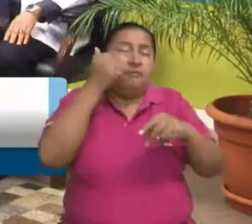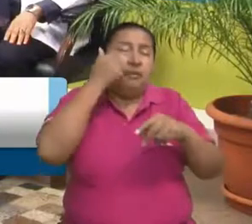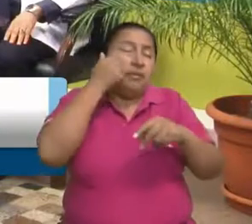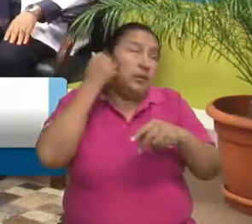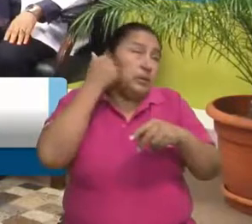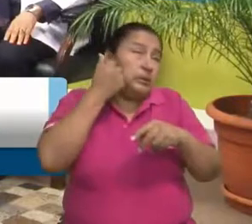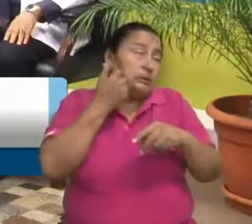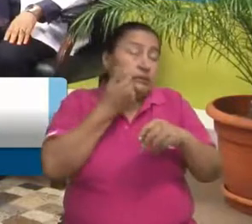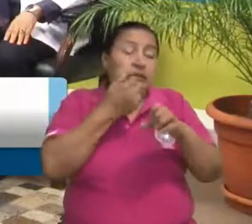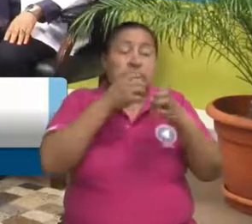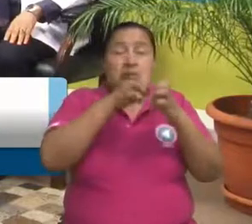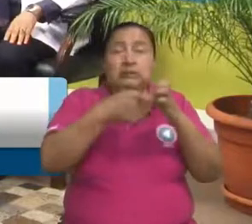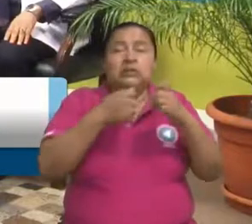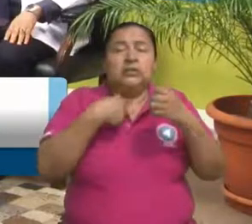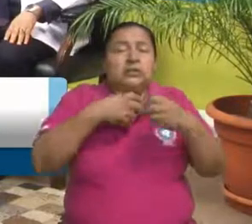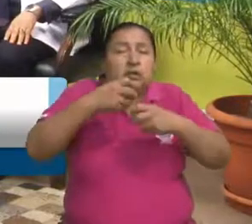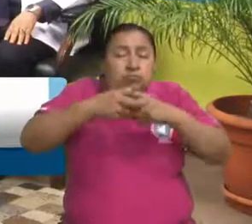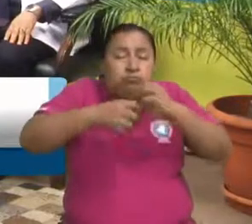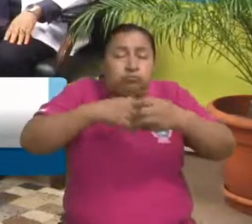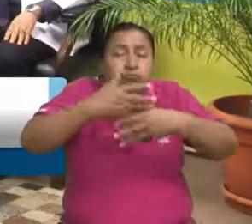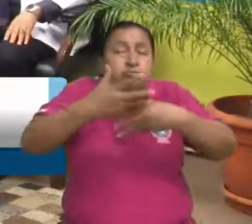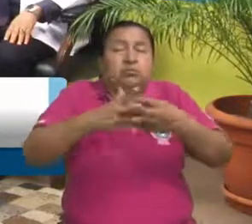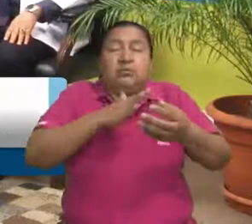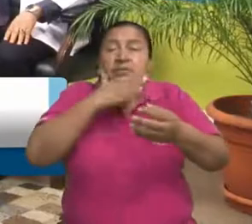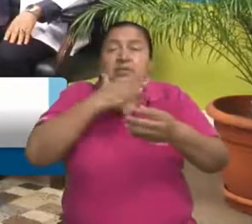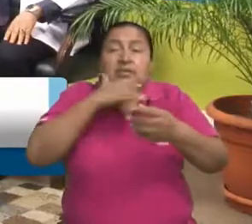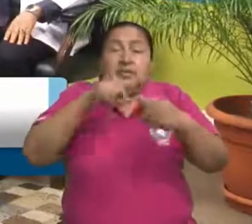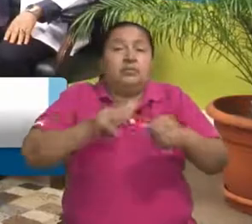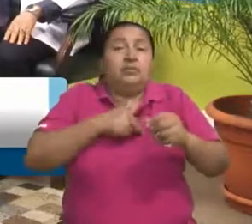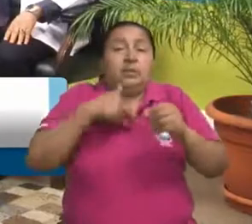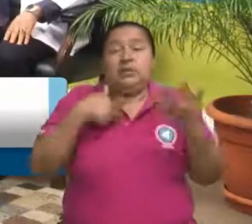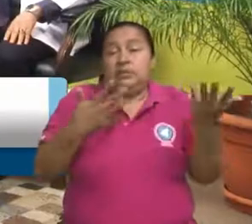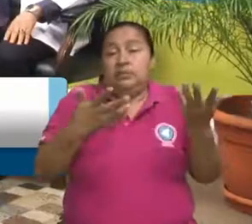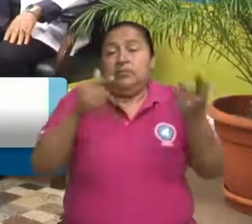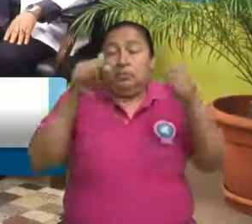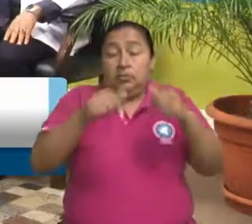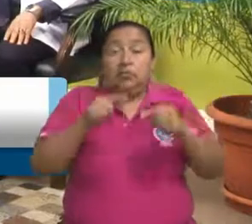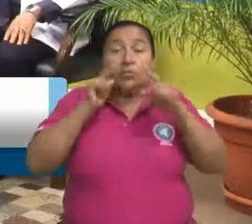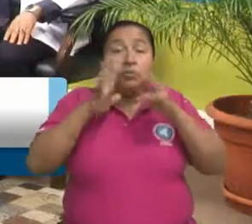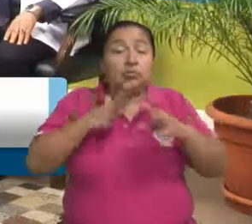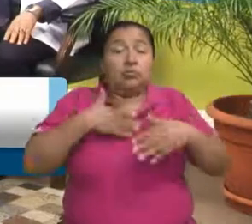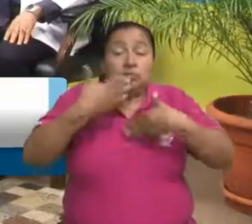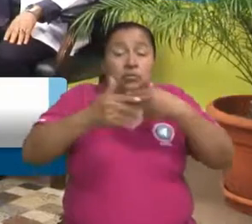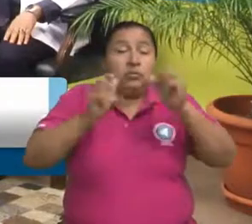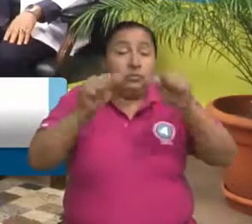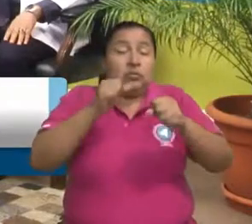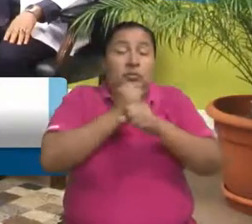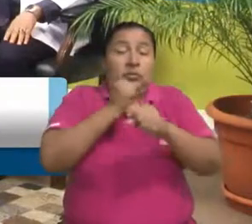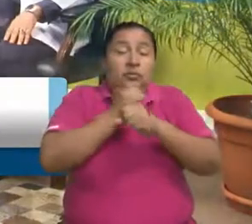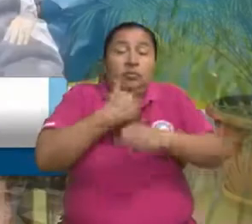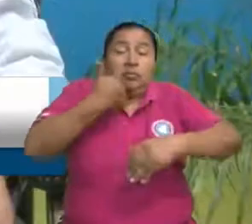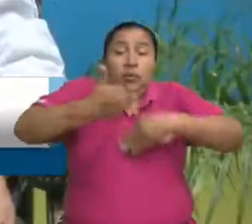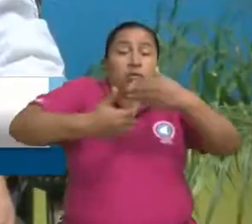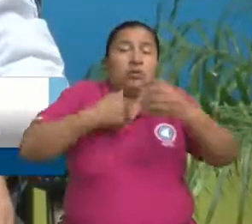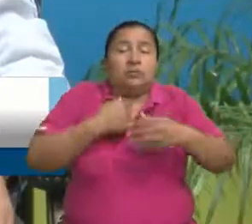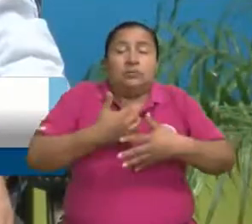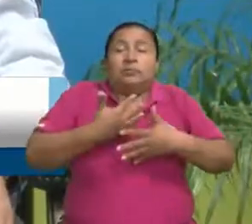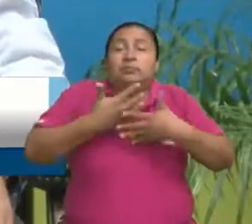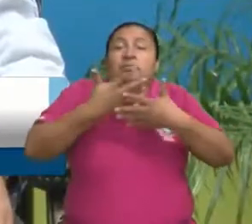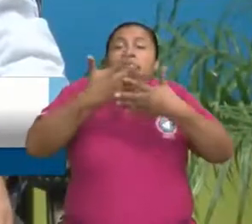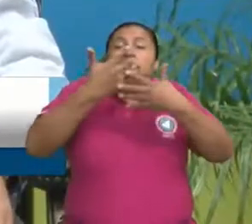oído medio ya es una complicación en sí. Es una complicación de un proceso